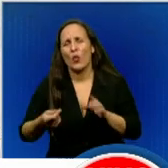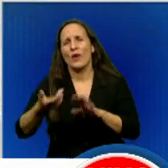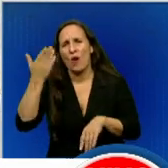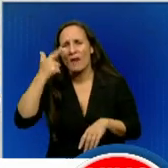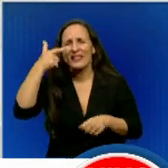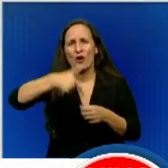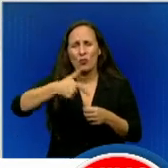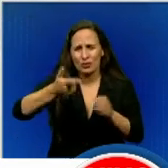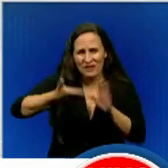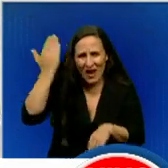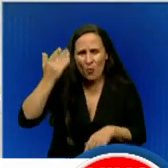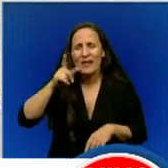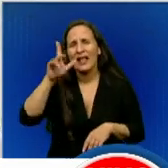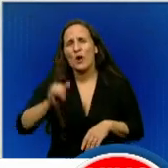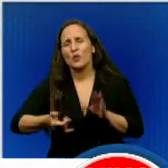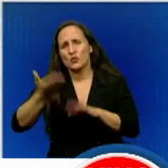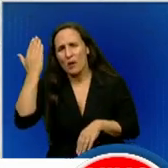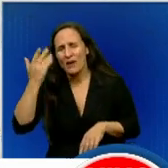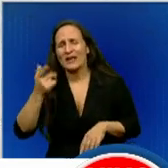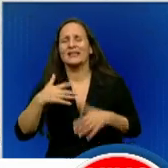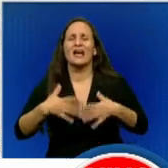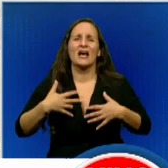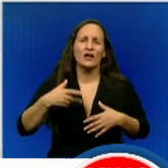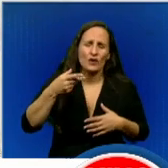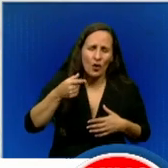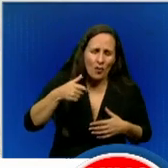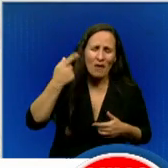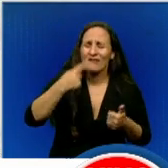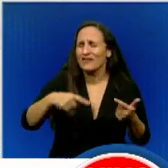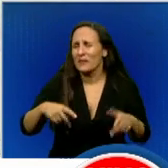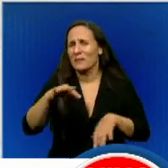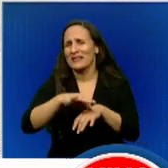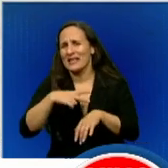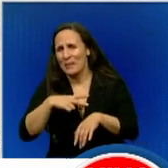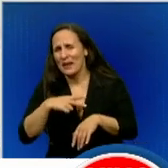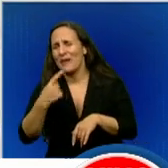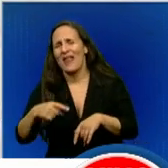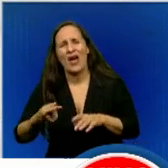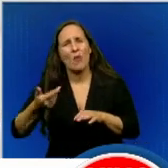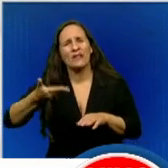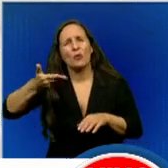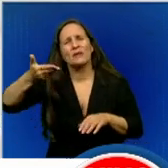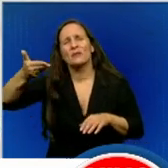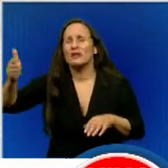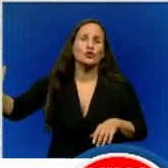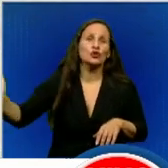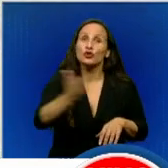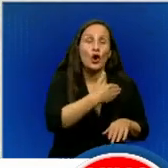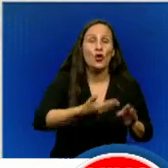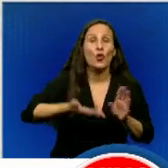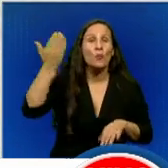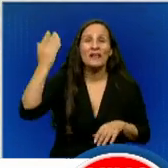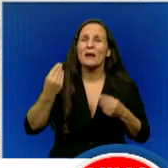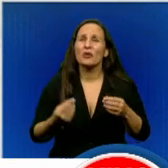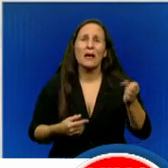combustible aumenta la luz aumenta la ropa las prepagas aumenta todo y saben por qué aumenta todo porque nuestra model